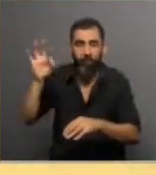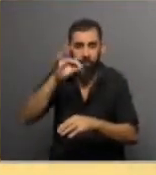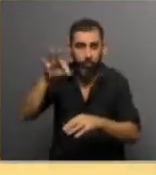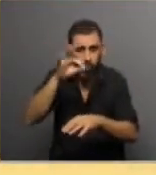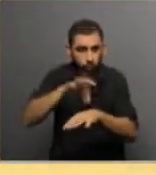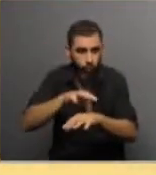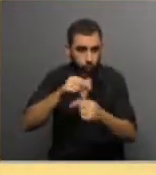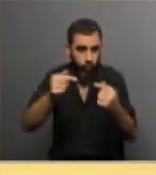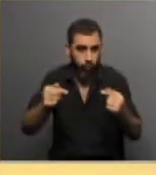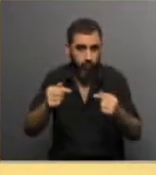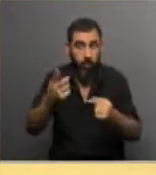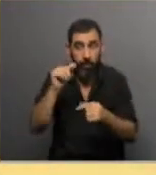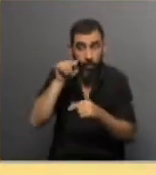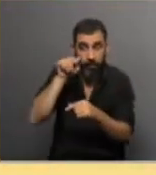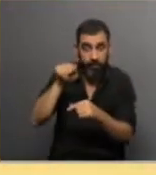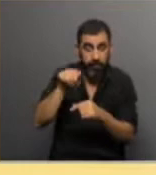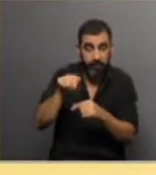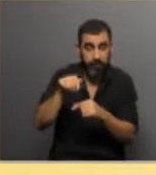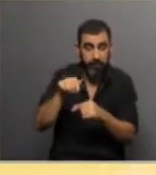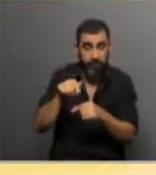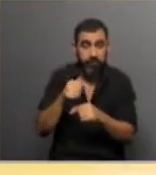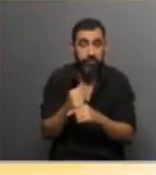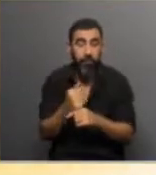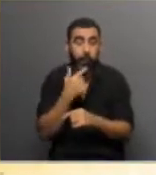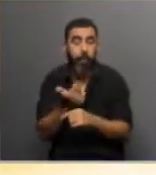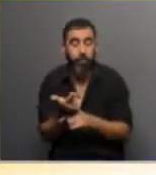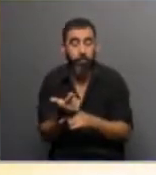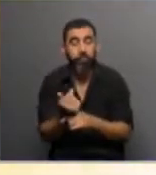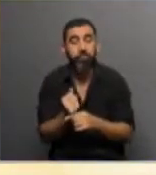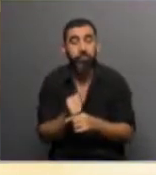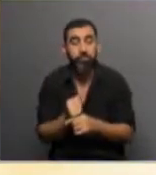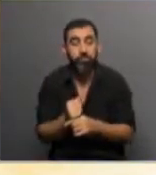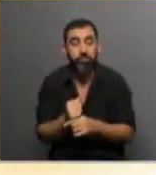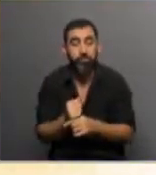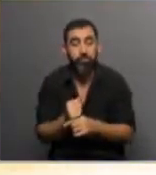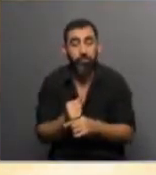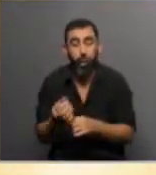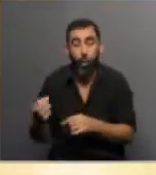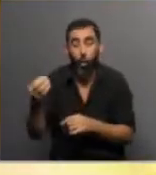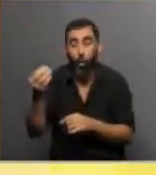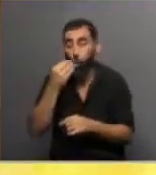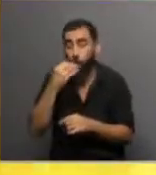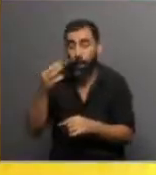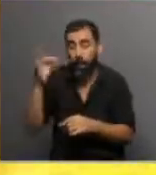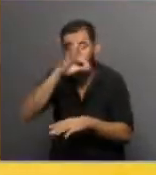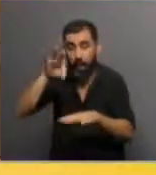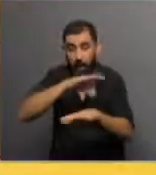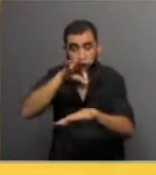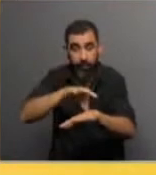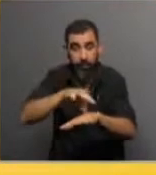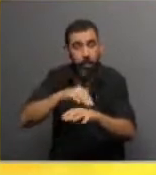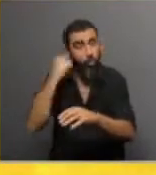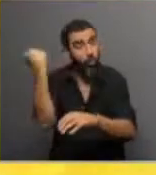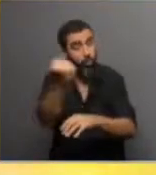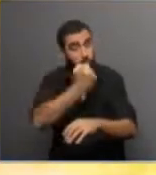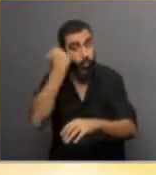frugívoros. Entonces, en particular, si vamos a ir, por ejemplo, a los insectívoros y frugívoros, tienen roles muy